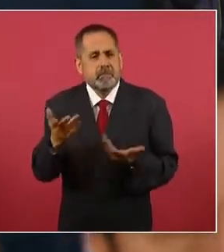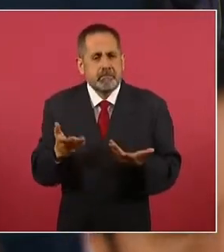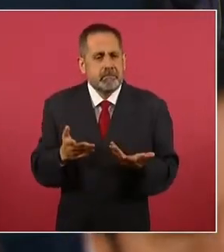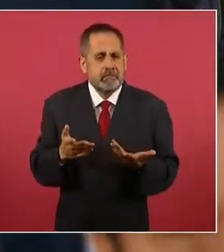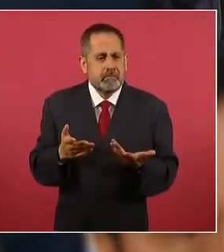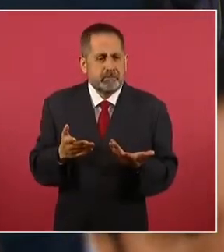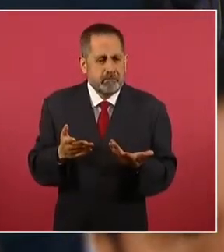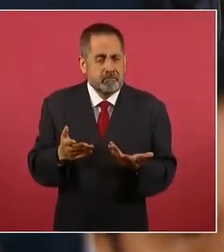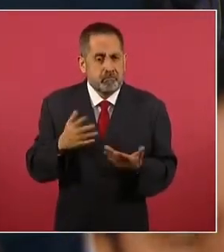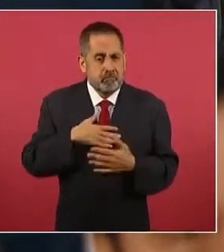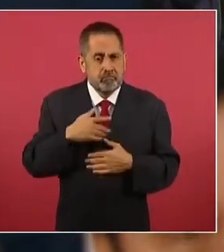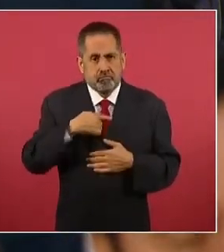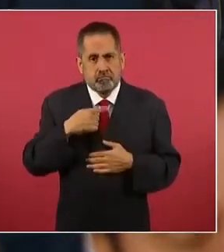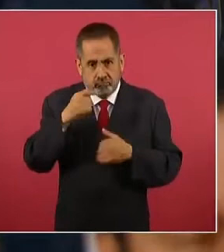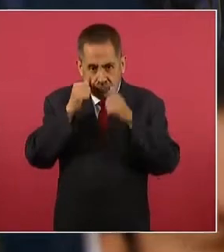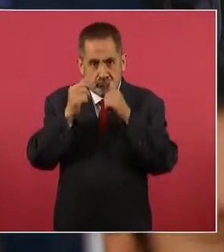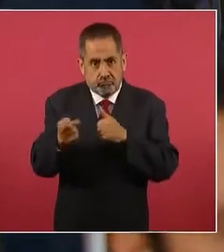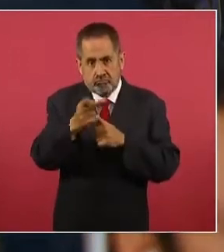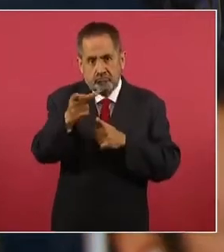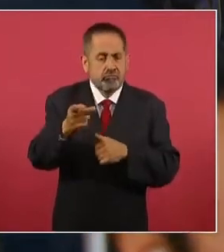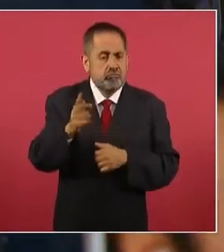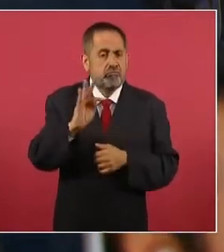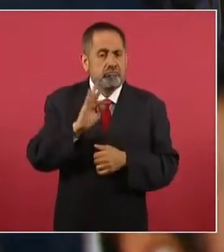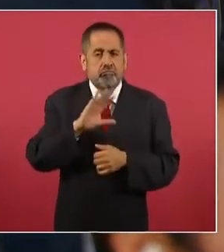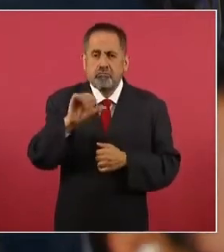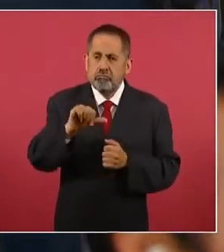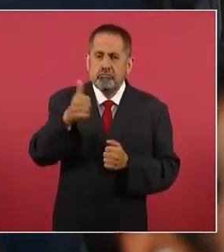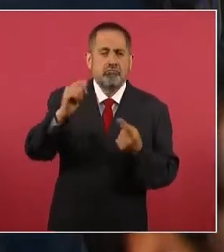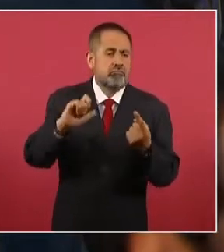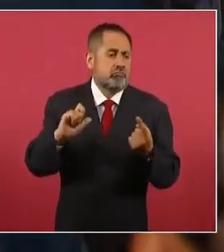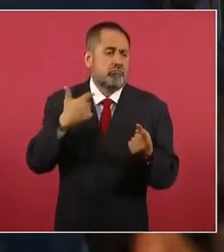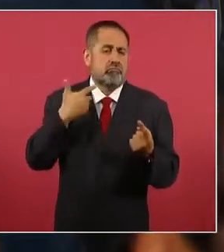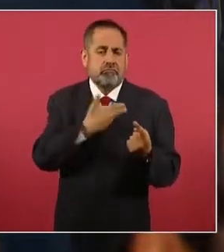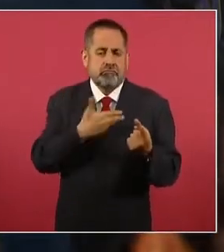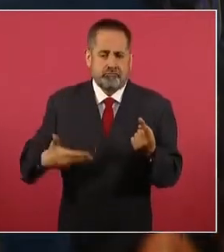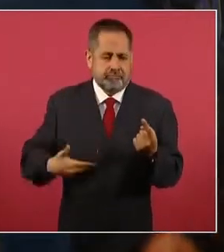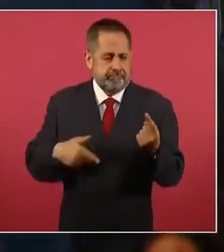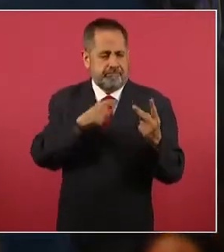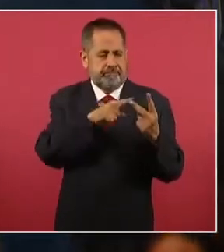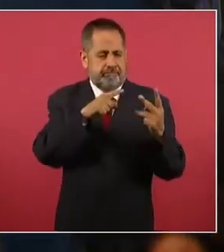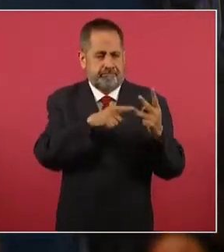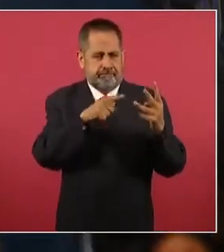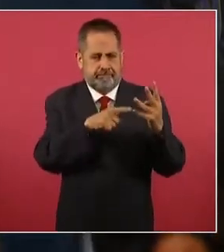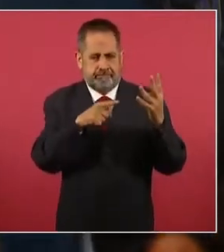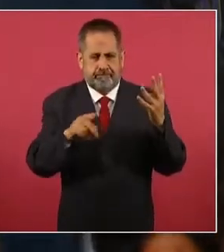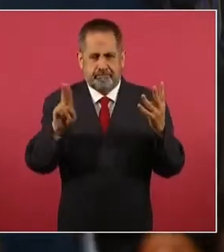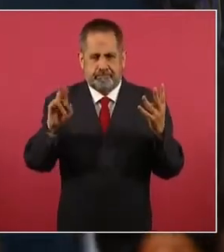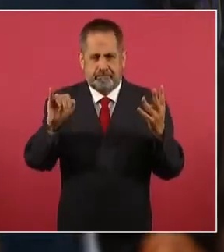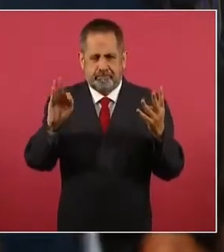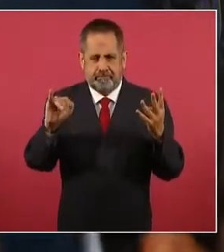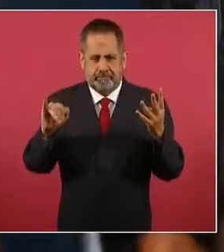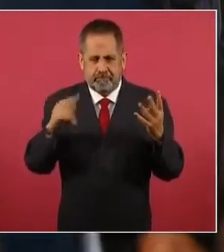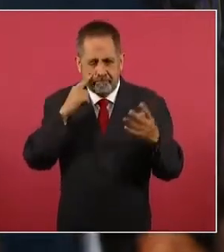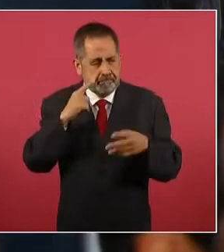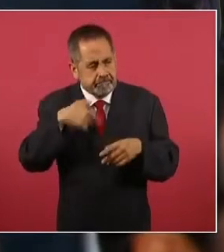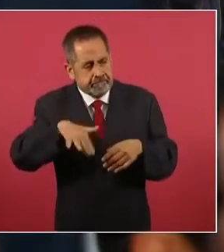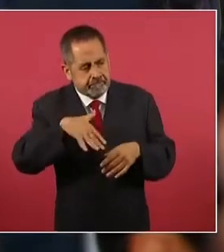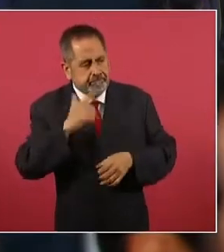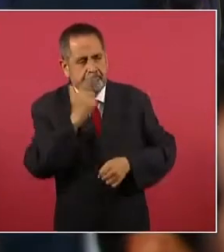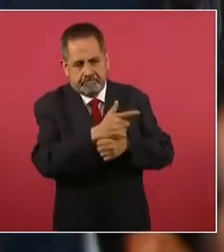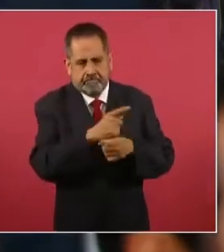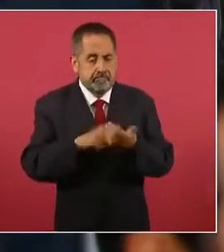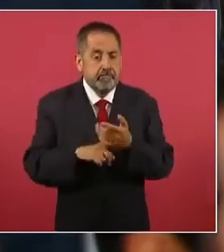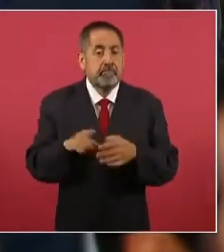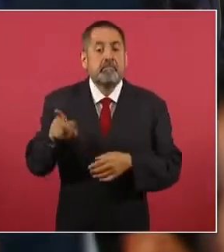aquí yo alcancé a preguntar si había otros expresidentes que la UIF tuviera bajo su radar de acuerdo a sus